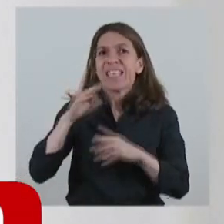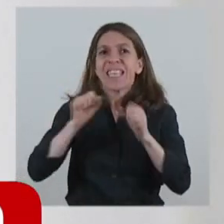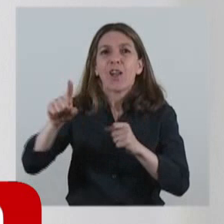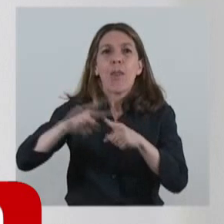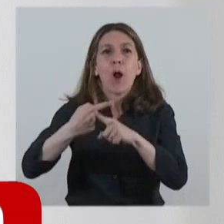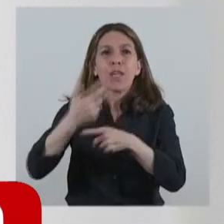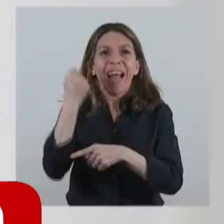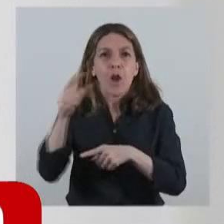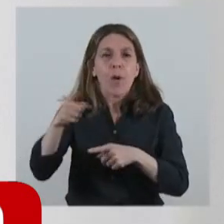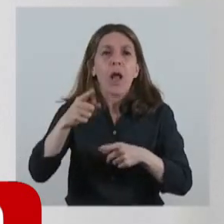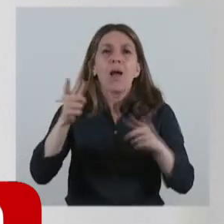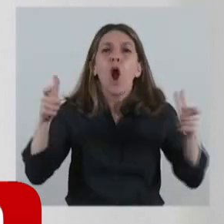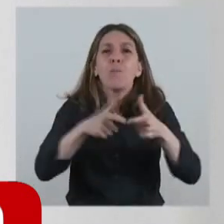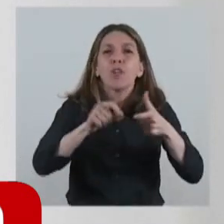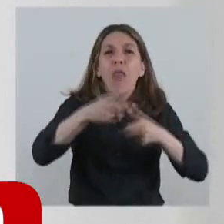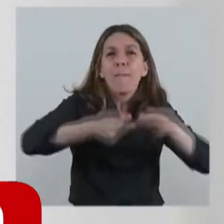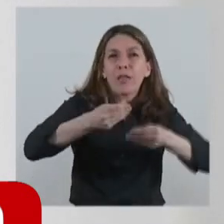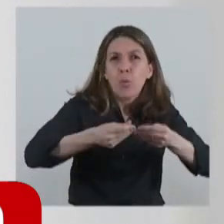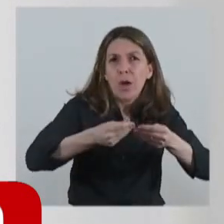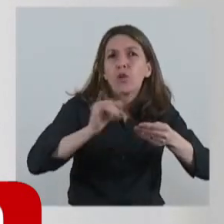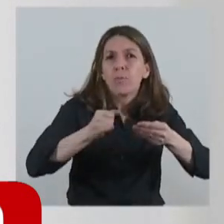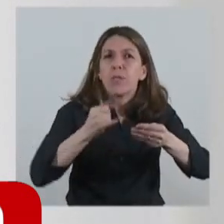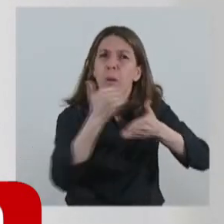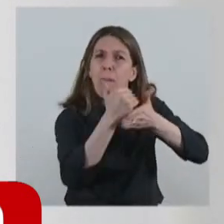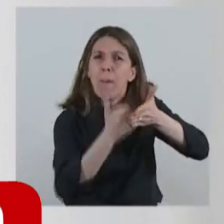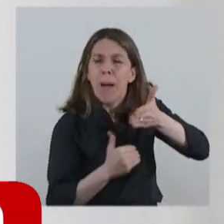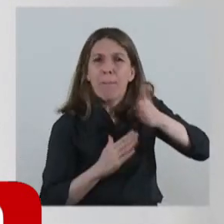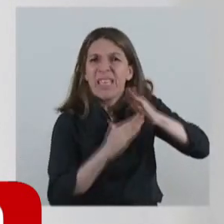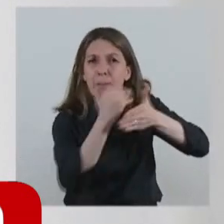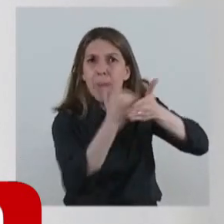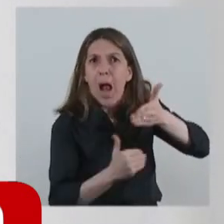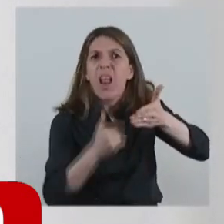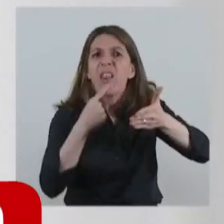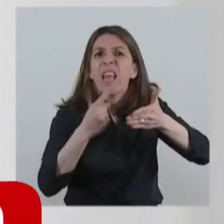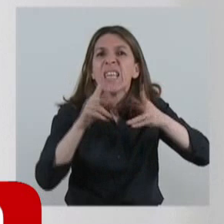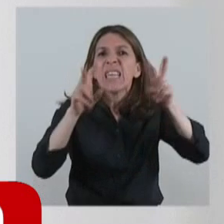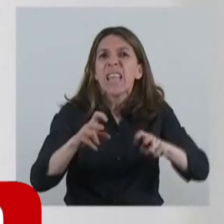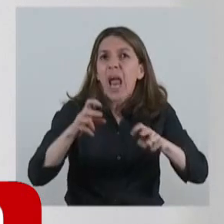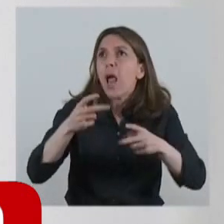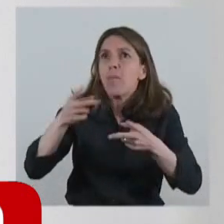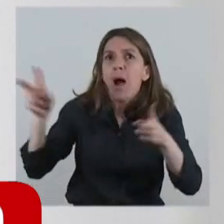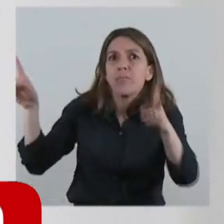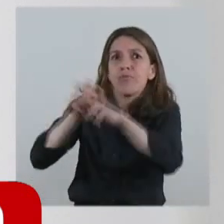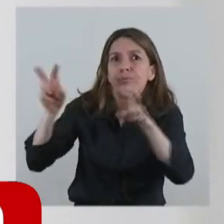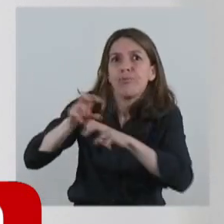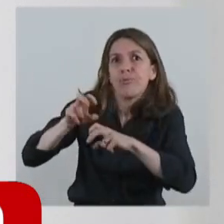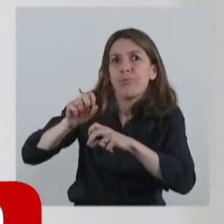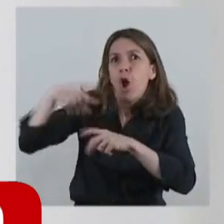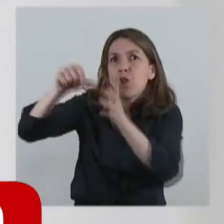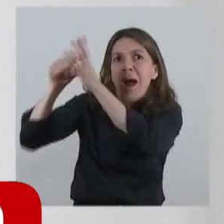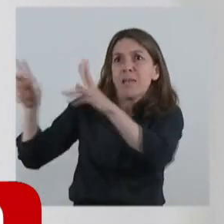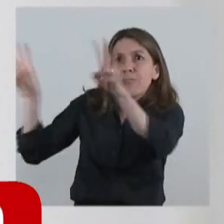en la Comisión de Presupuesto, cuando expuso los principales lineamientos, sostenía que el nivel de liquidación de divisas era el más bajo